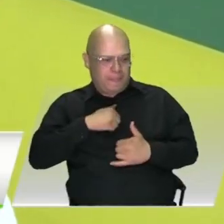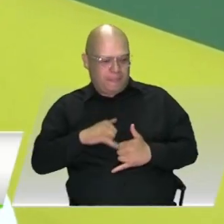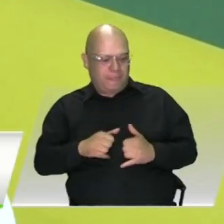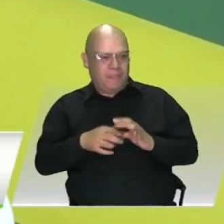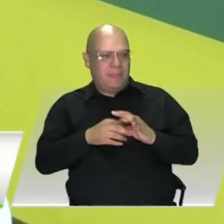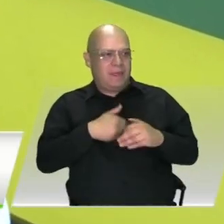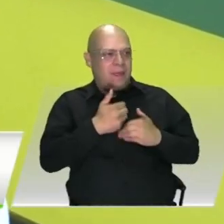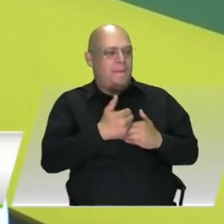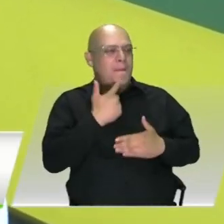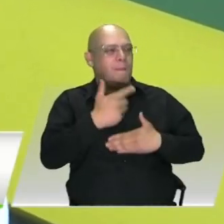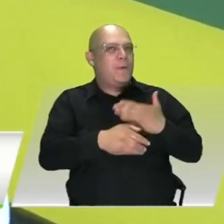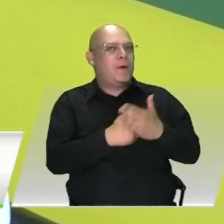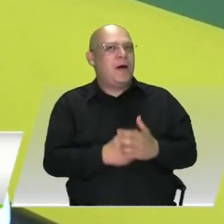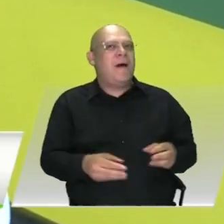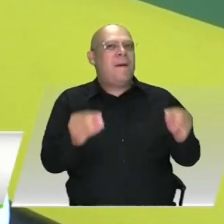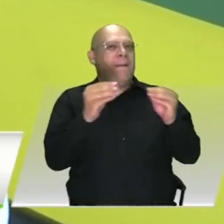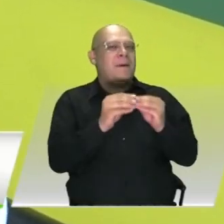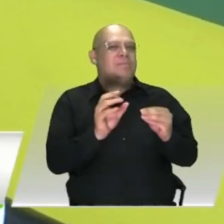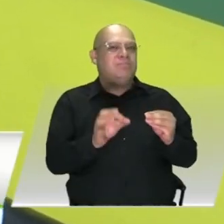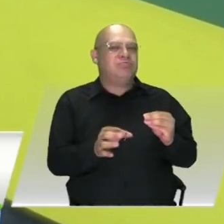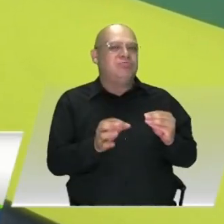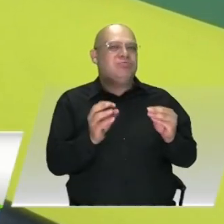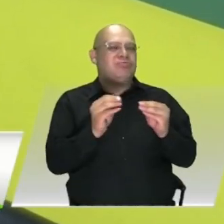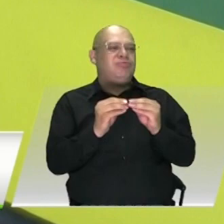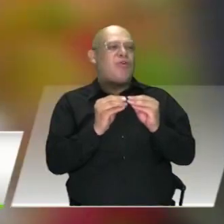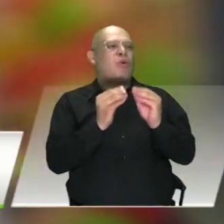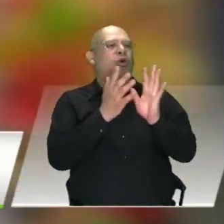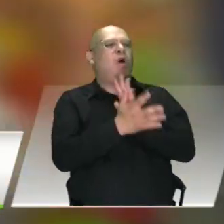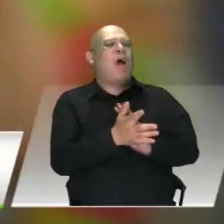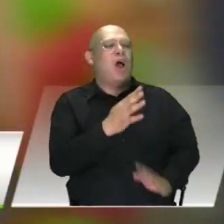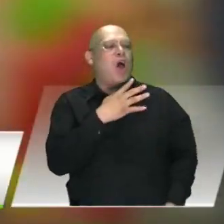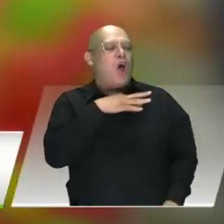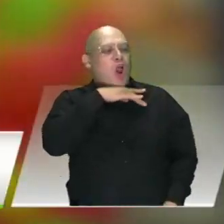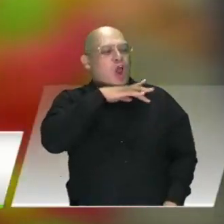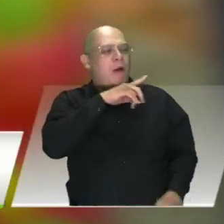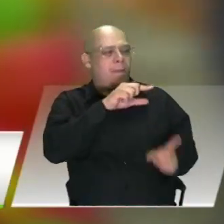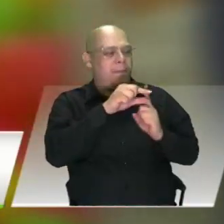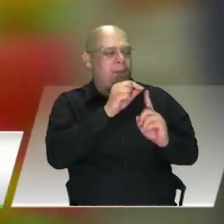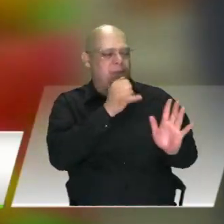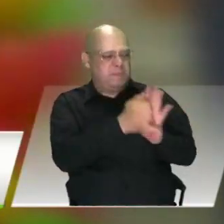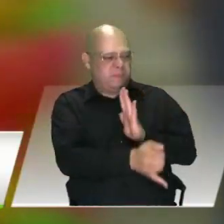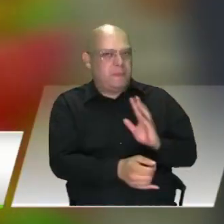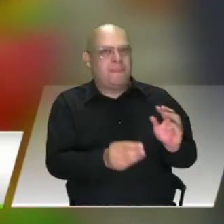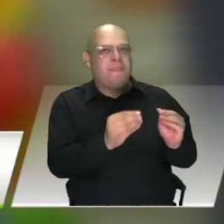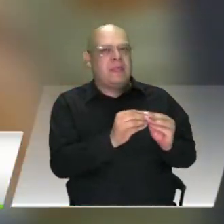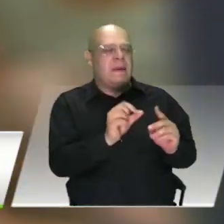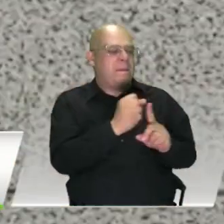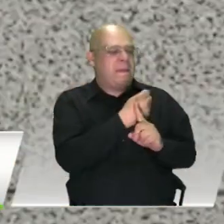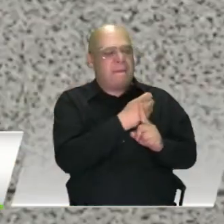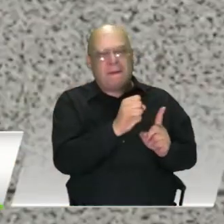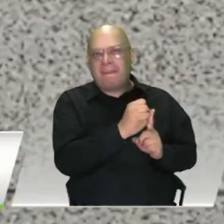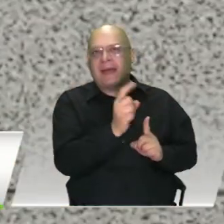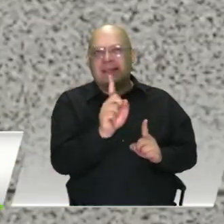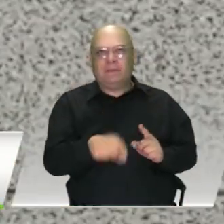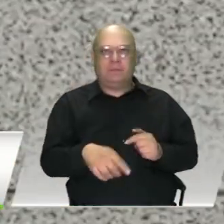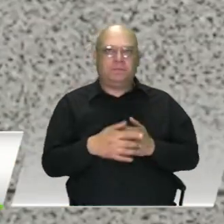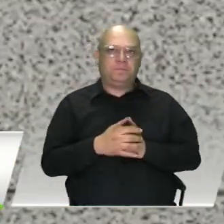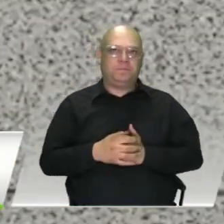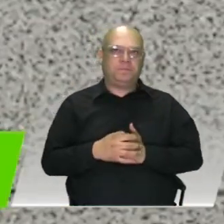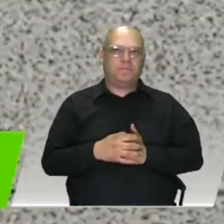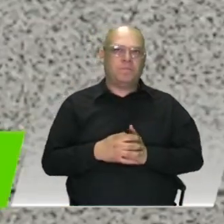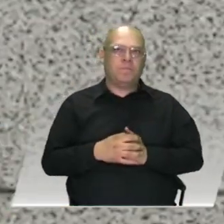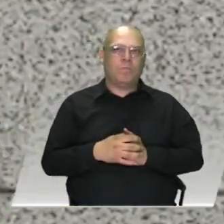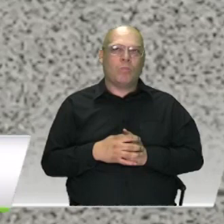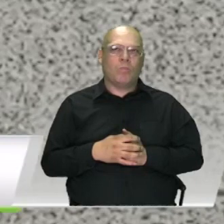dilataciones procesales injustificadas, amenazas verbales, violencia sexual y lesiones físicas. No importa que sus